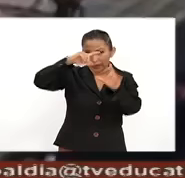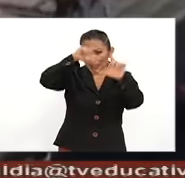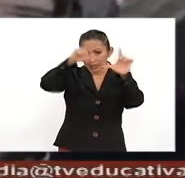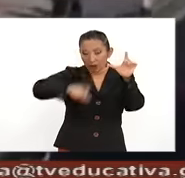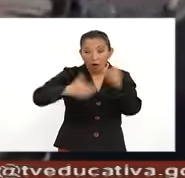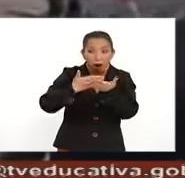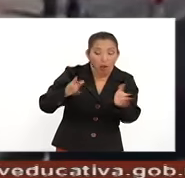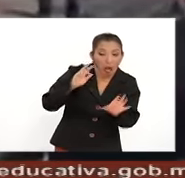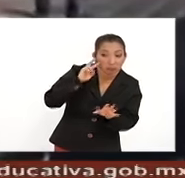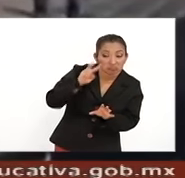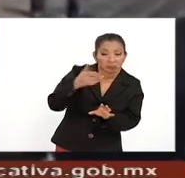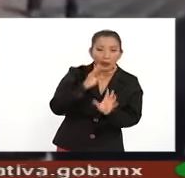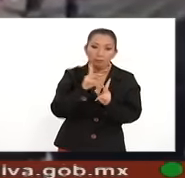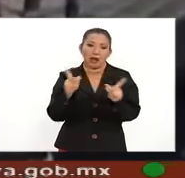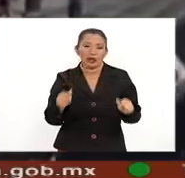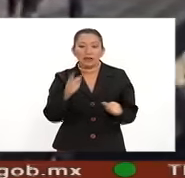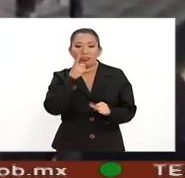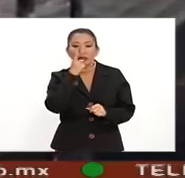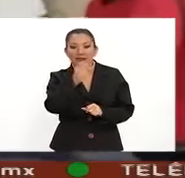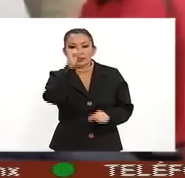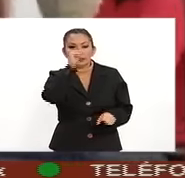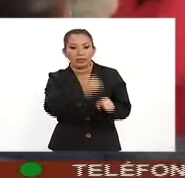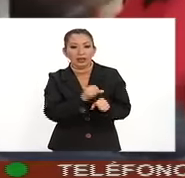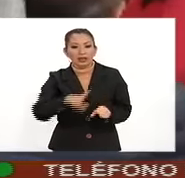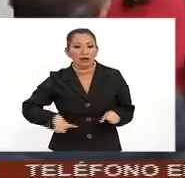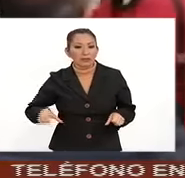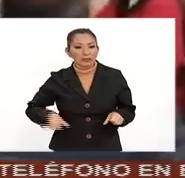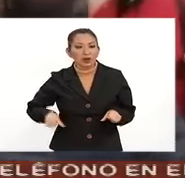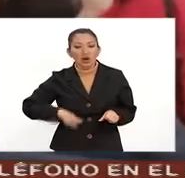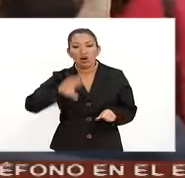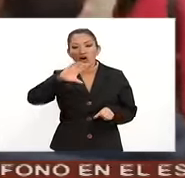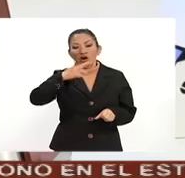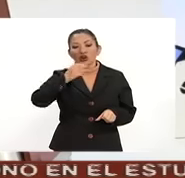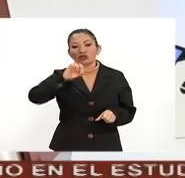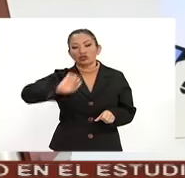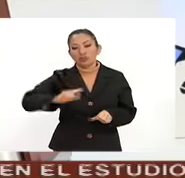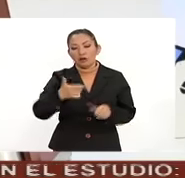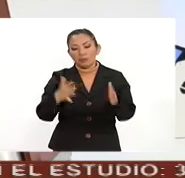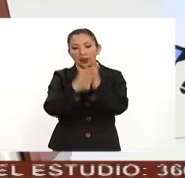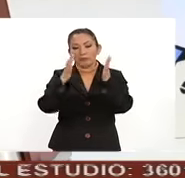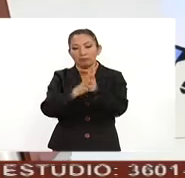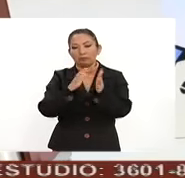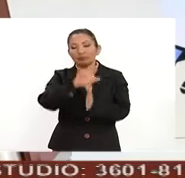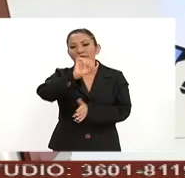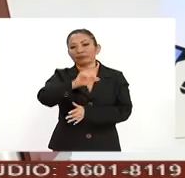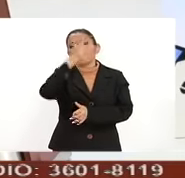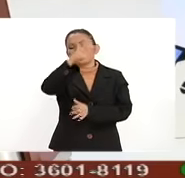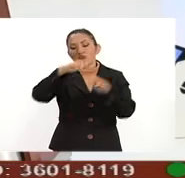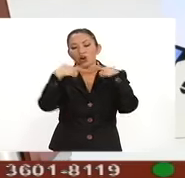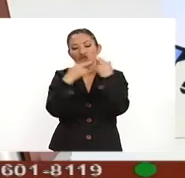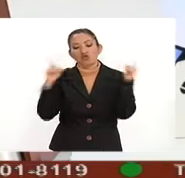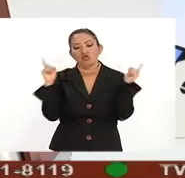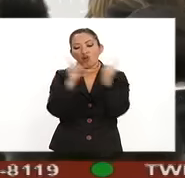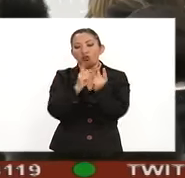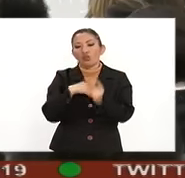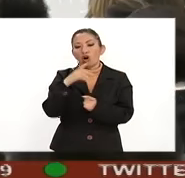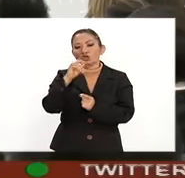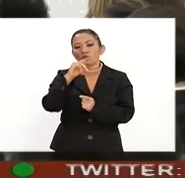México se encuentra en paz. Así lo aseguró el secretario de Gobernación, Miguel Ángel Osorio Chong, al participar en la 28ª reunión de cónsules